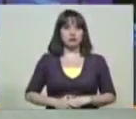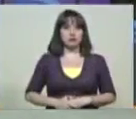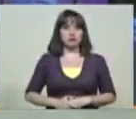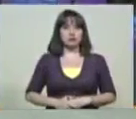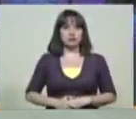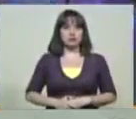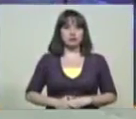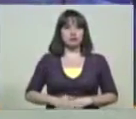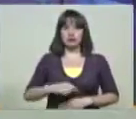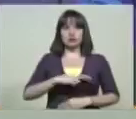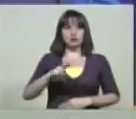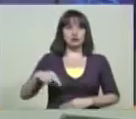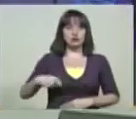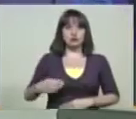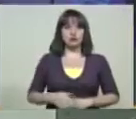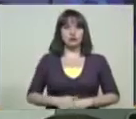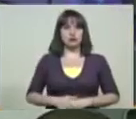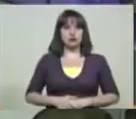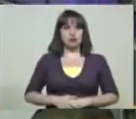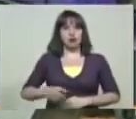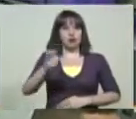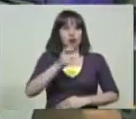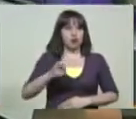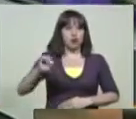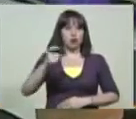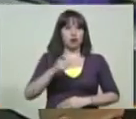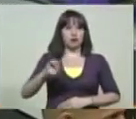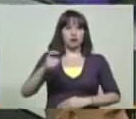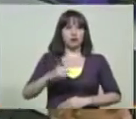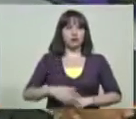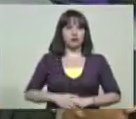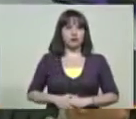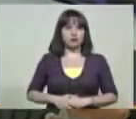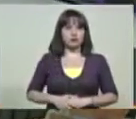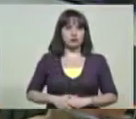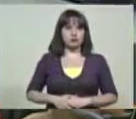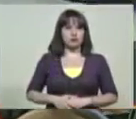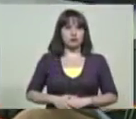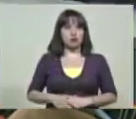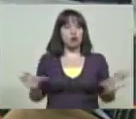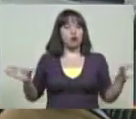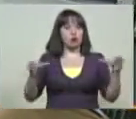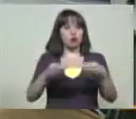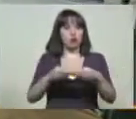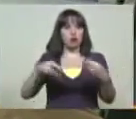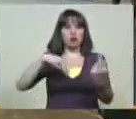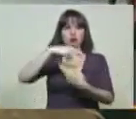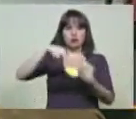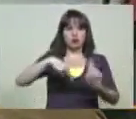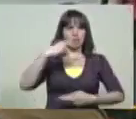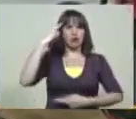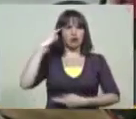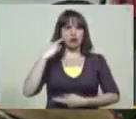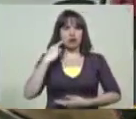nosotros lo que buscamos partido revolucionario bolivariano